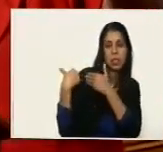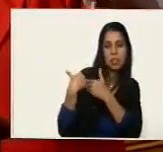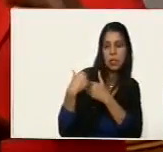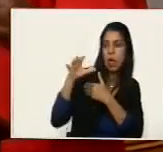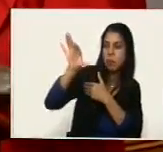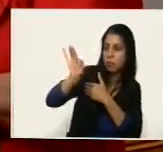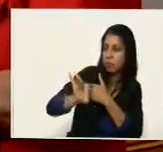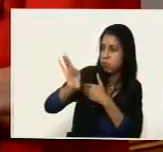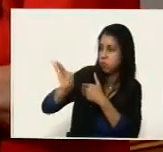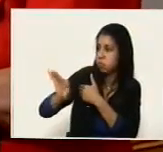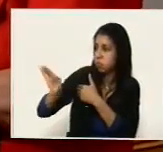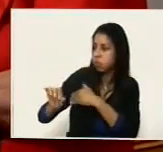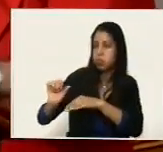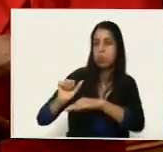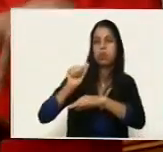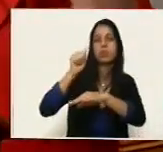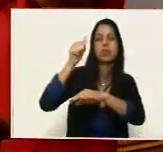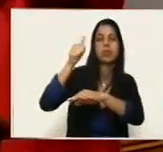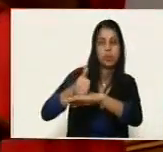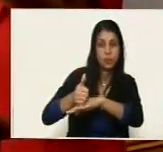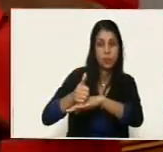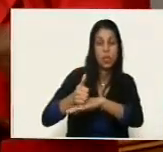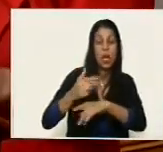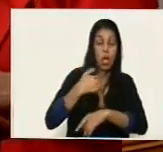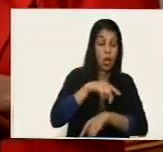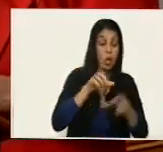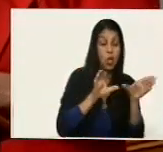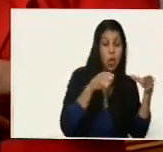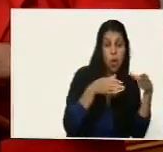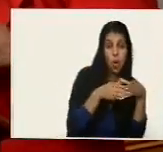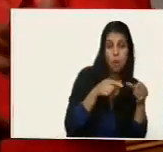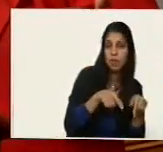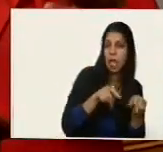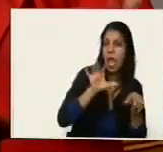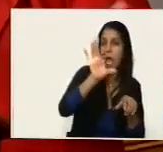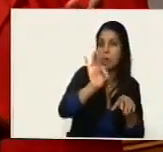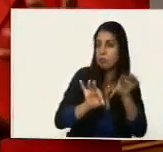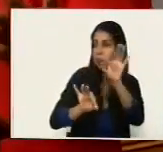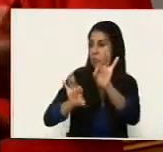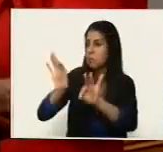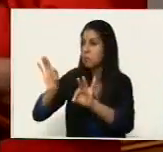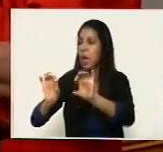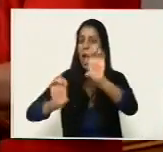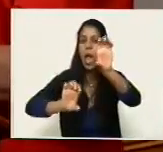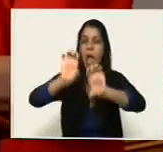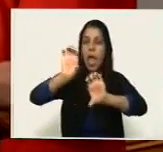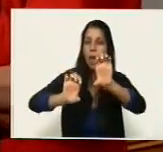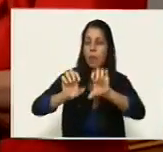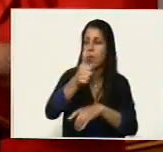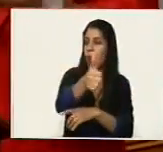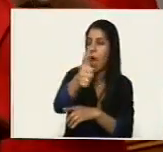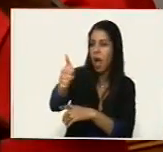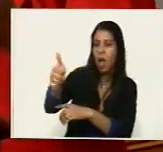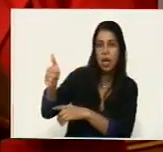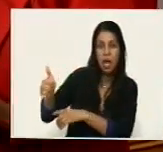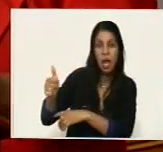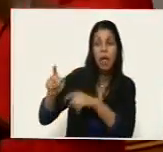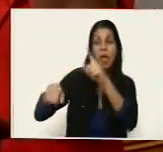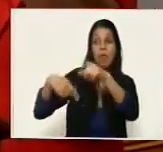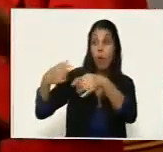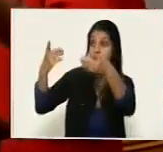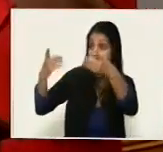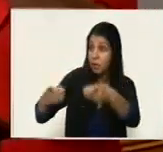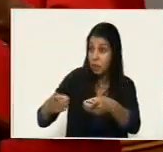ese comité de evaluación y de mérito y evaluar a quienes deben cumplir los requisitos que deban cumplir para integrar